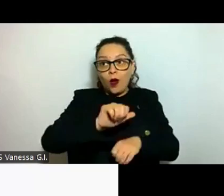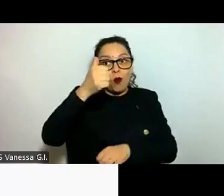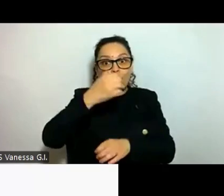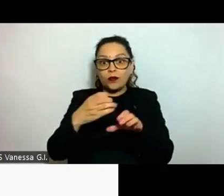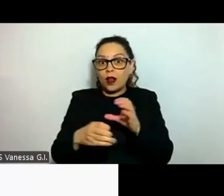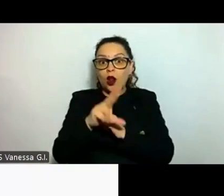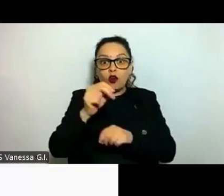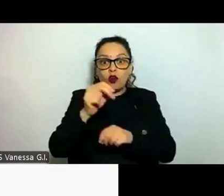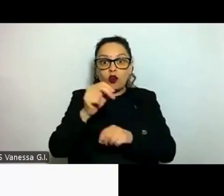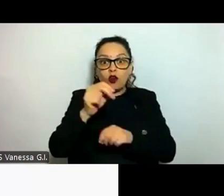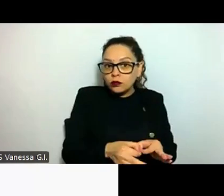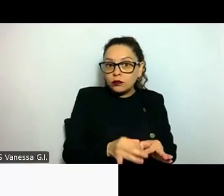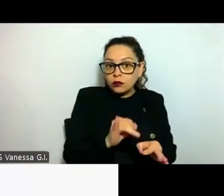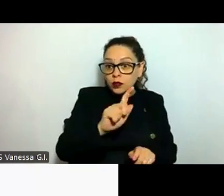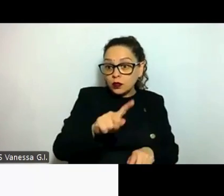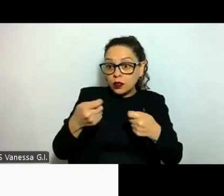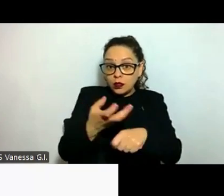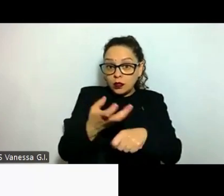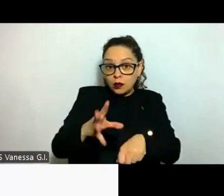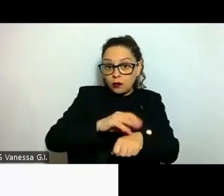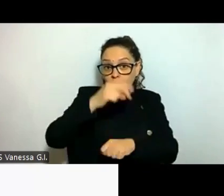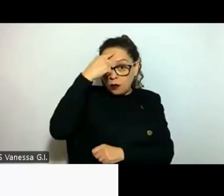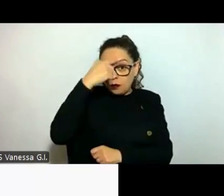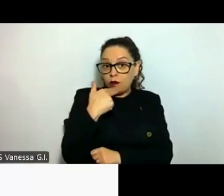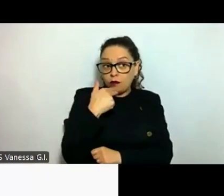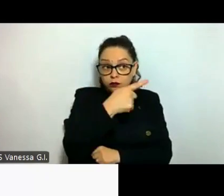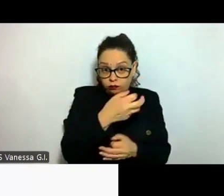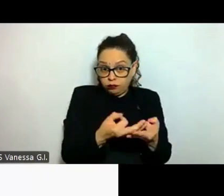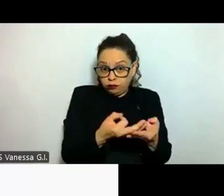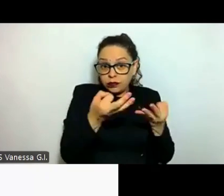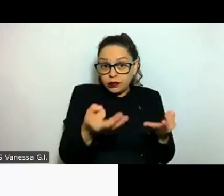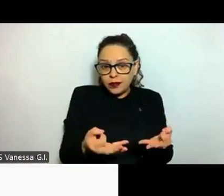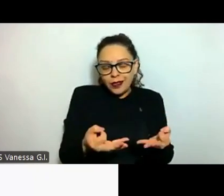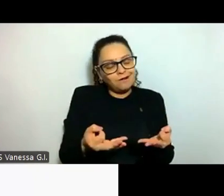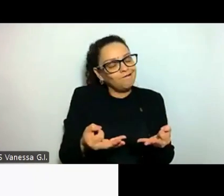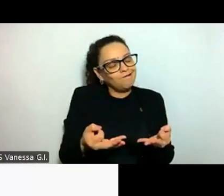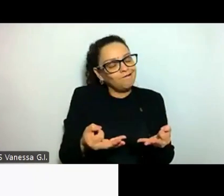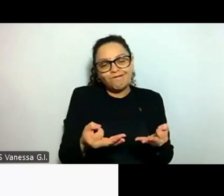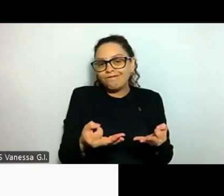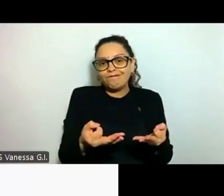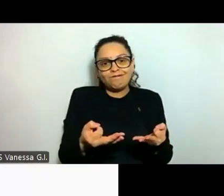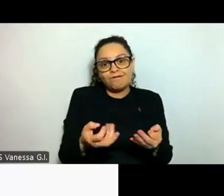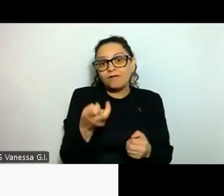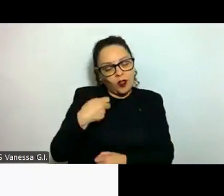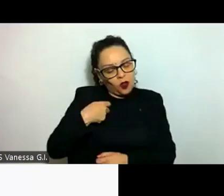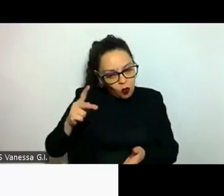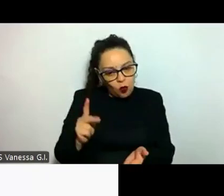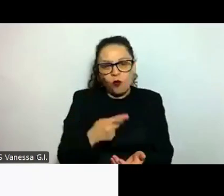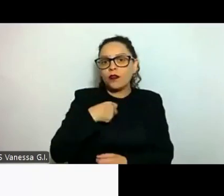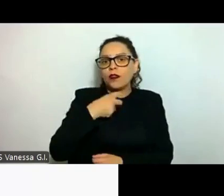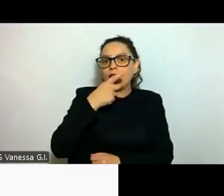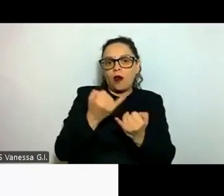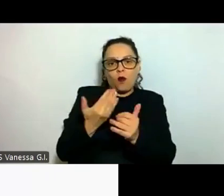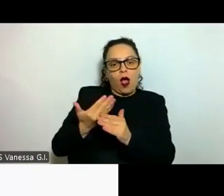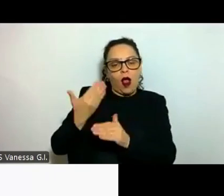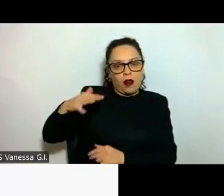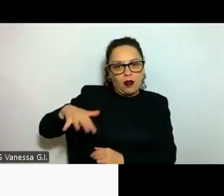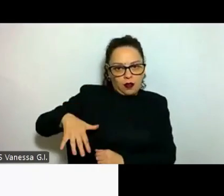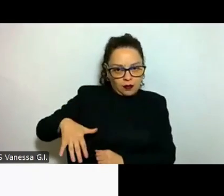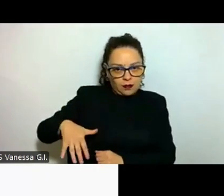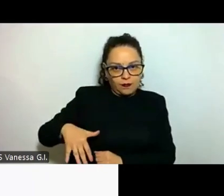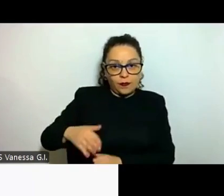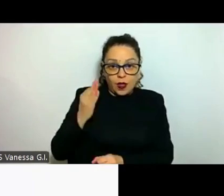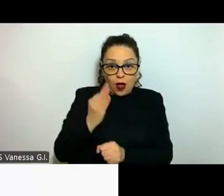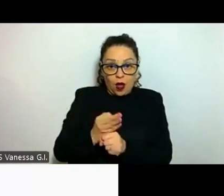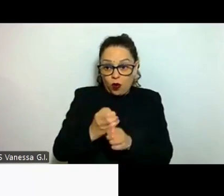uso de suelo. Esto es algo que nuevamente pongo en consideración y en conocimiento de los diputados que están el